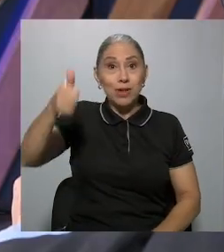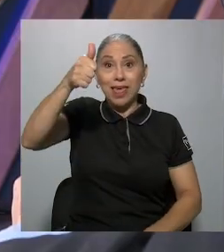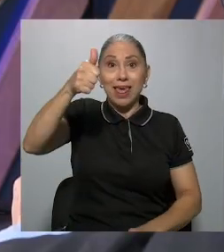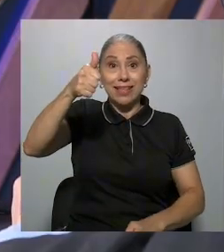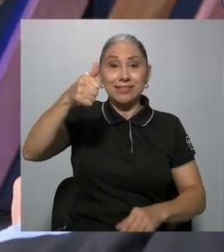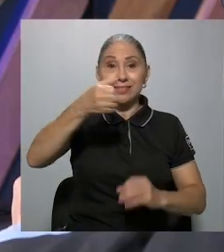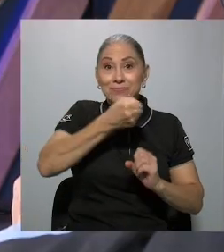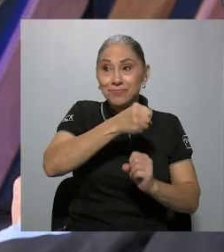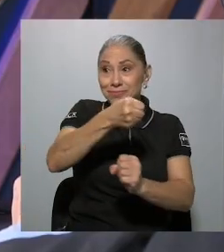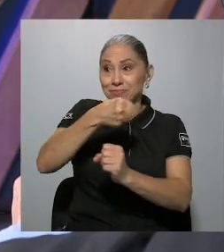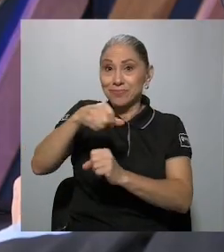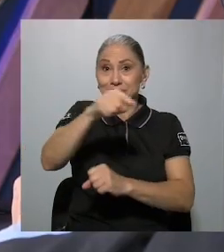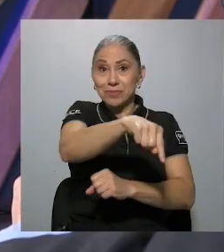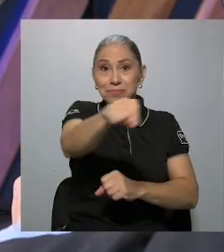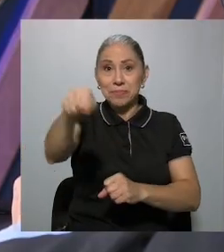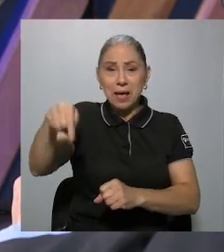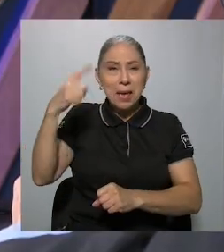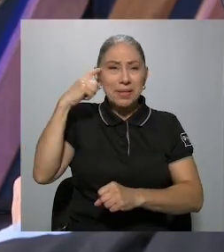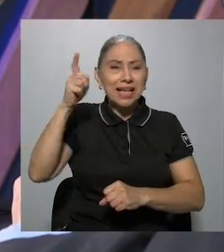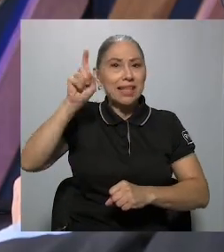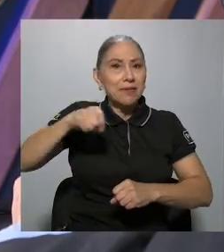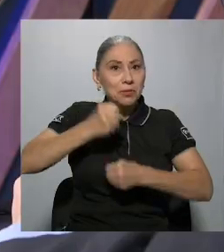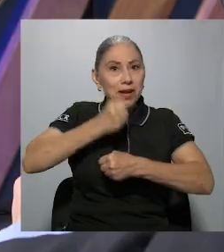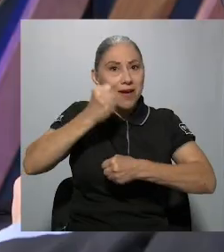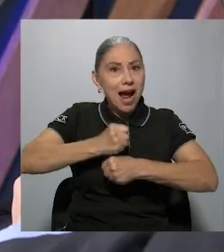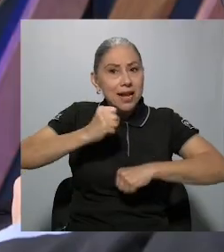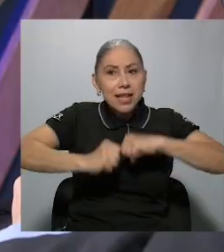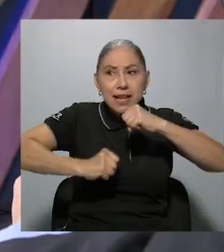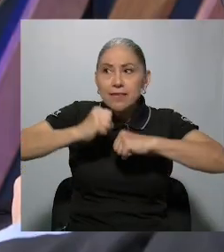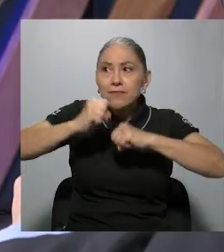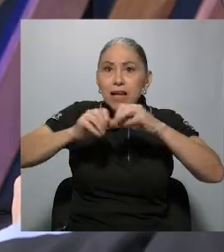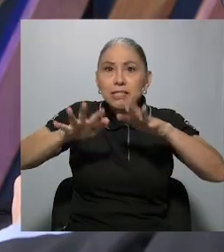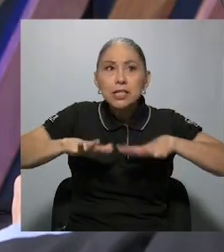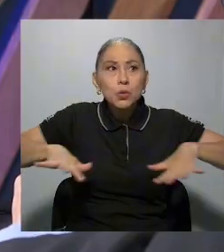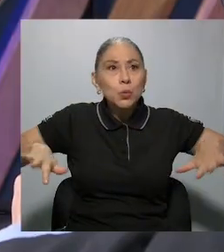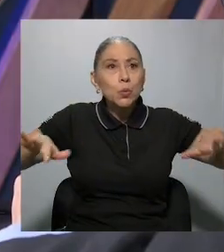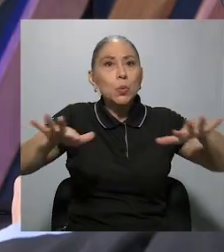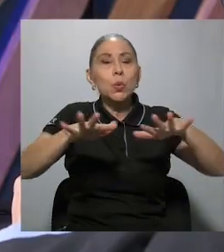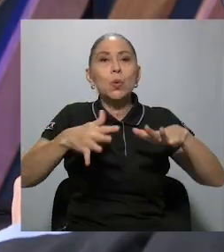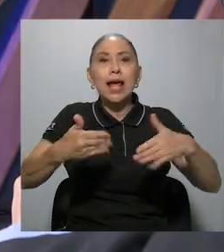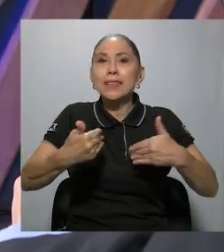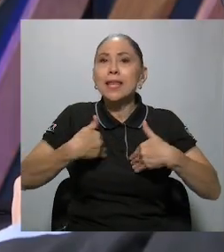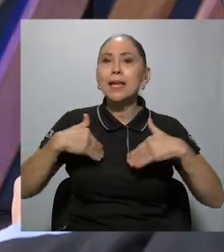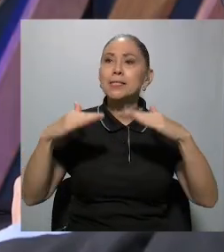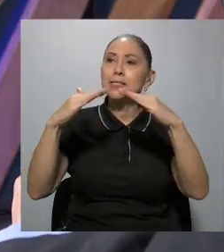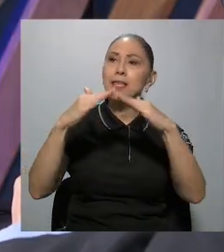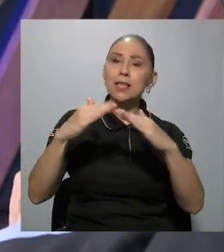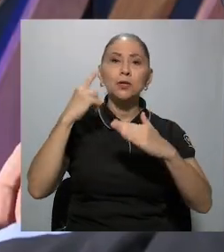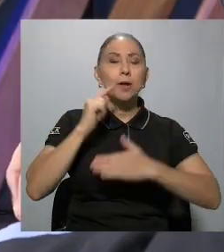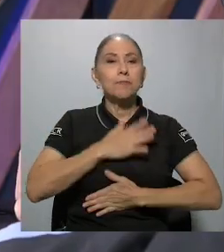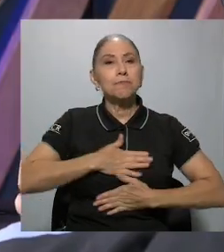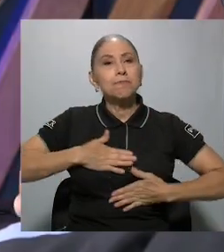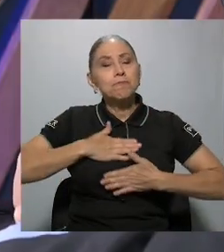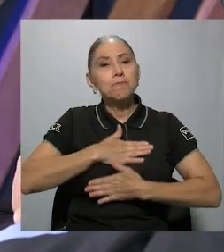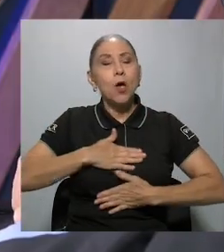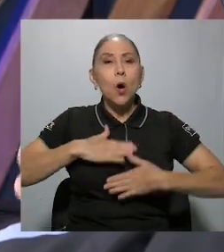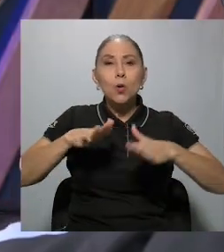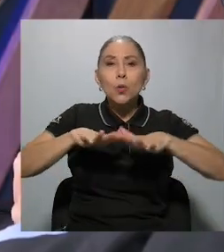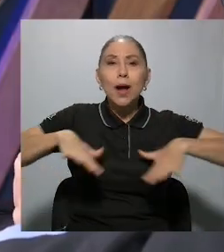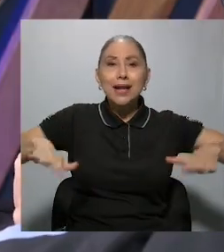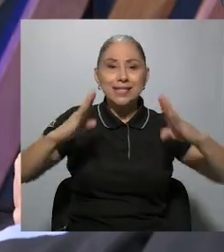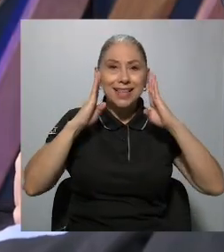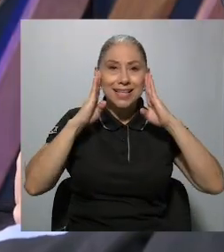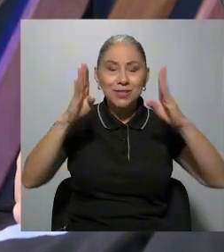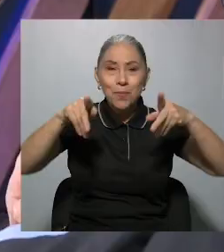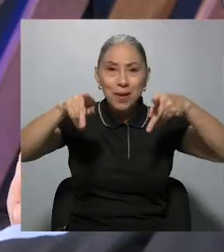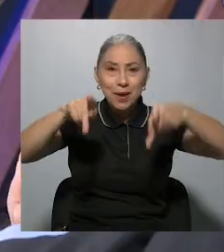pensar que tenemos que trabajar en la infraestructura, en centros recreativos o en centros de atención